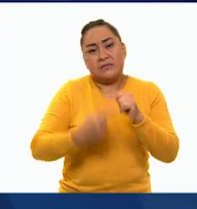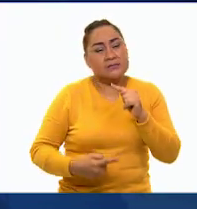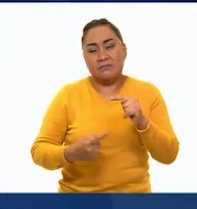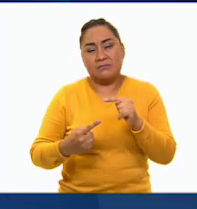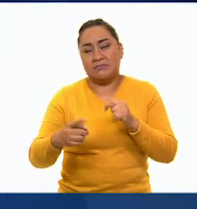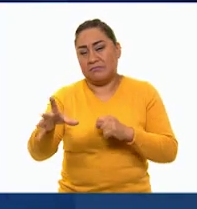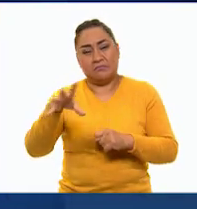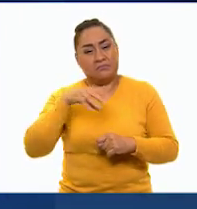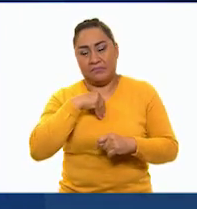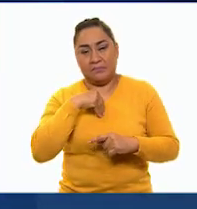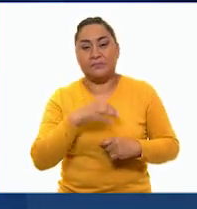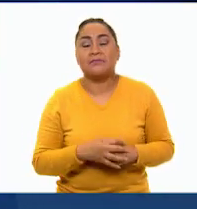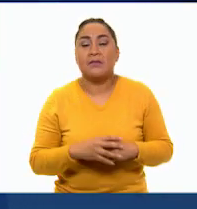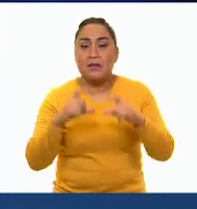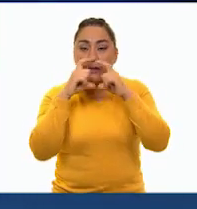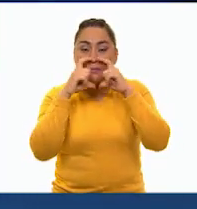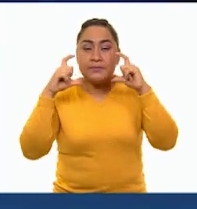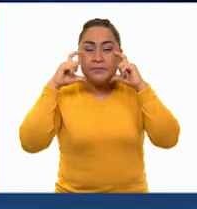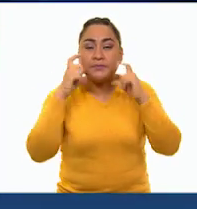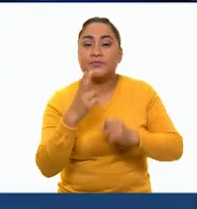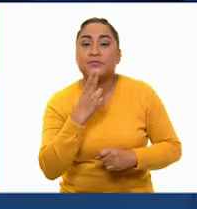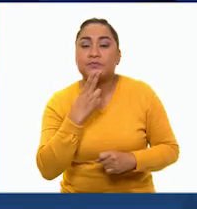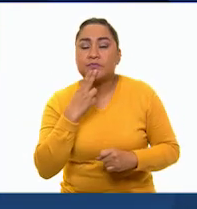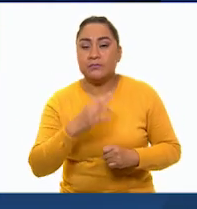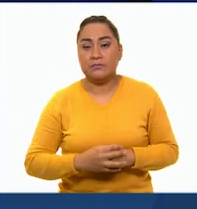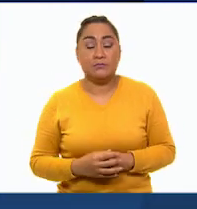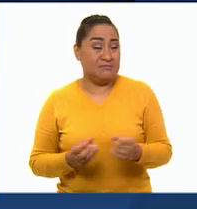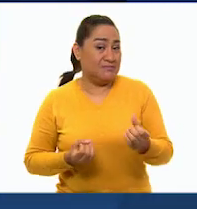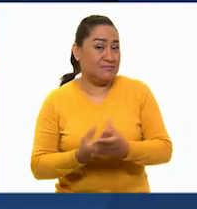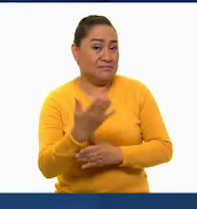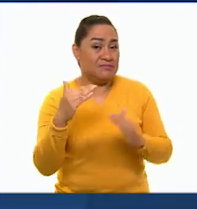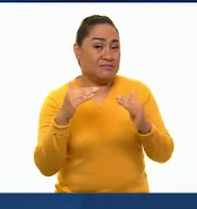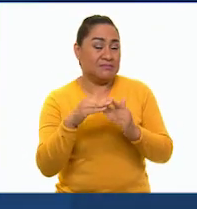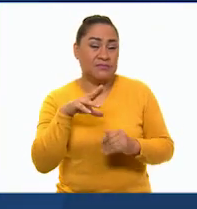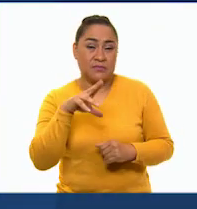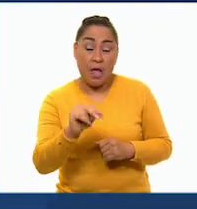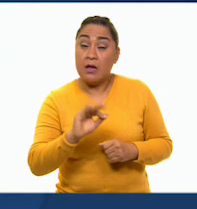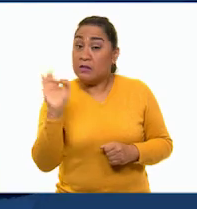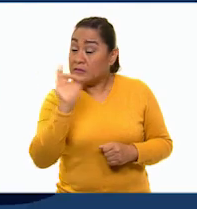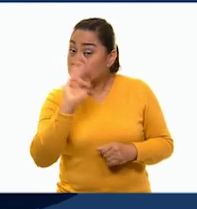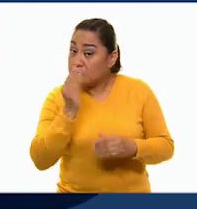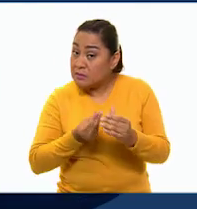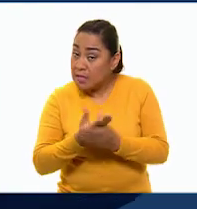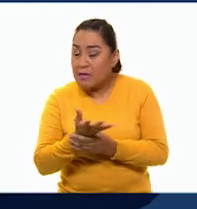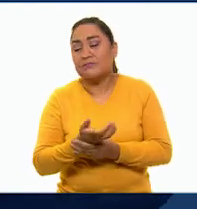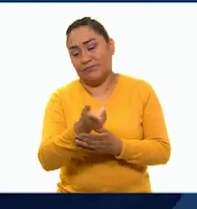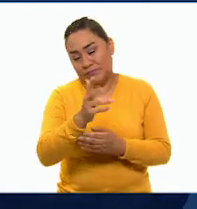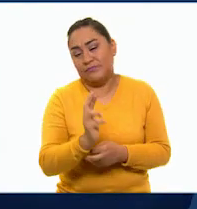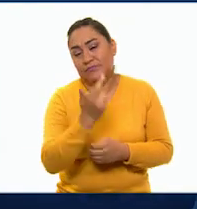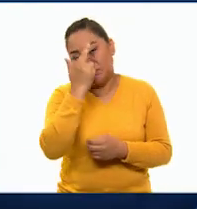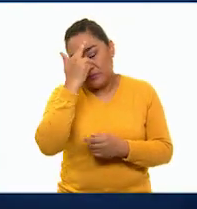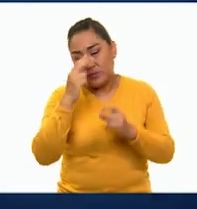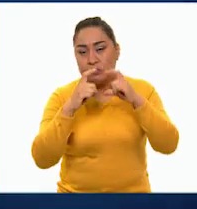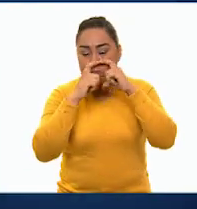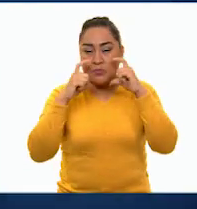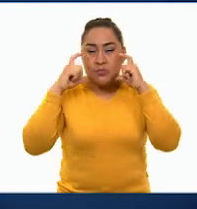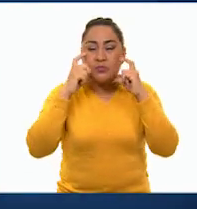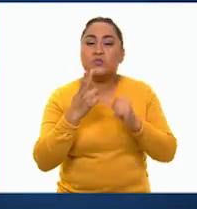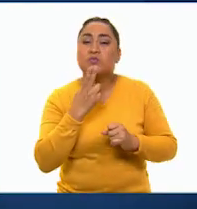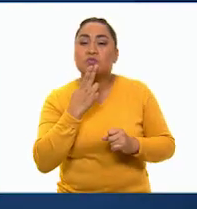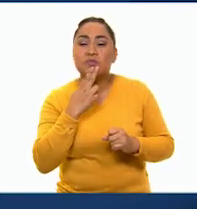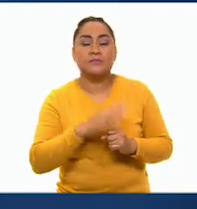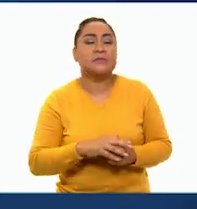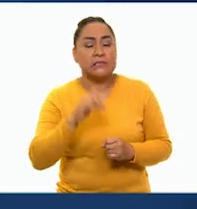contagiarnos. Utiliza cubrebocas. No salgas de casa. Si tienes que hacerlo, recuerda que es obligatorio utilizarlo. Mantén